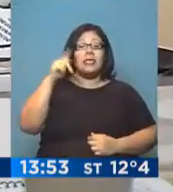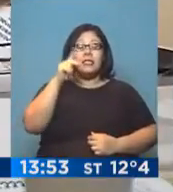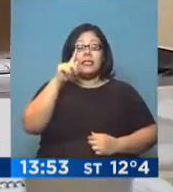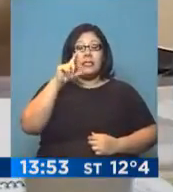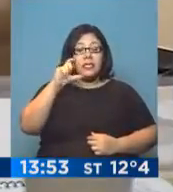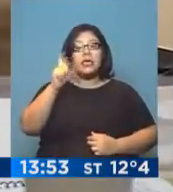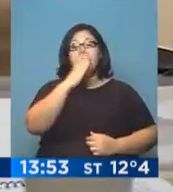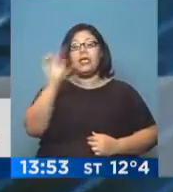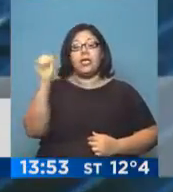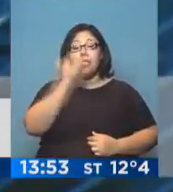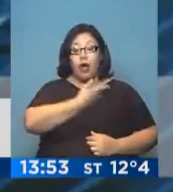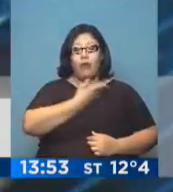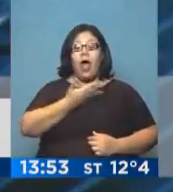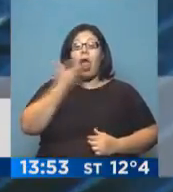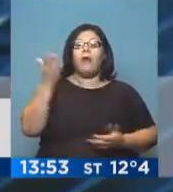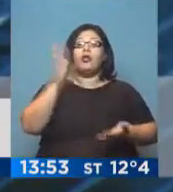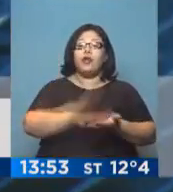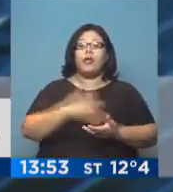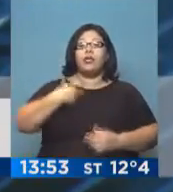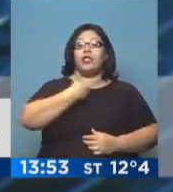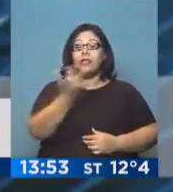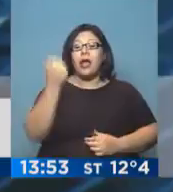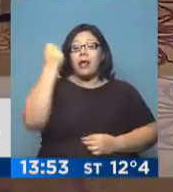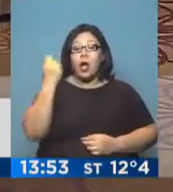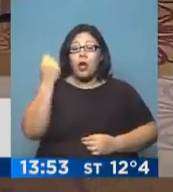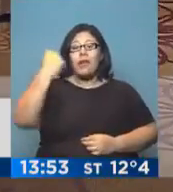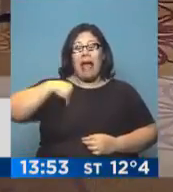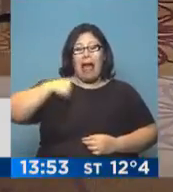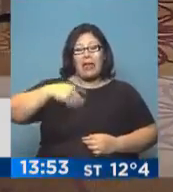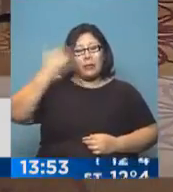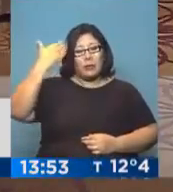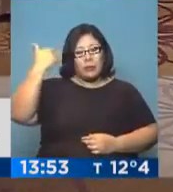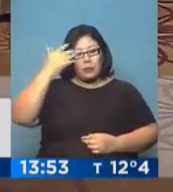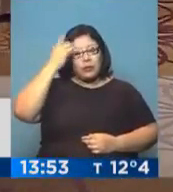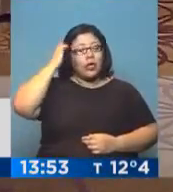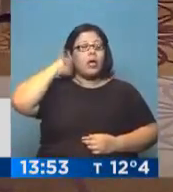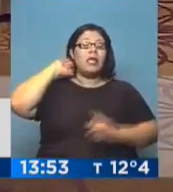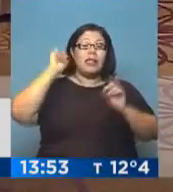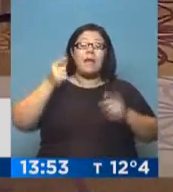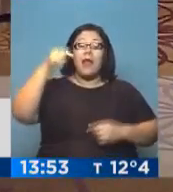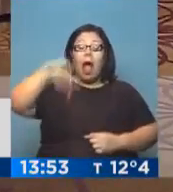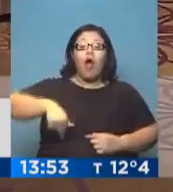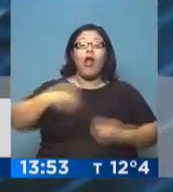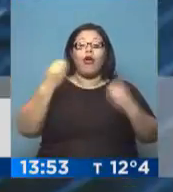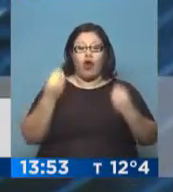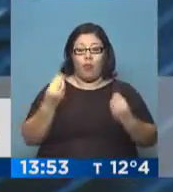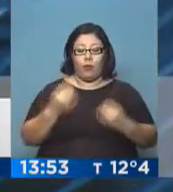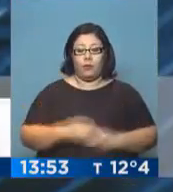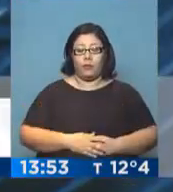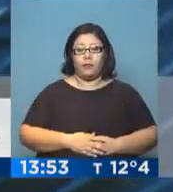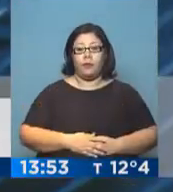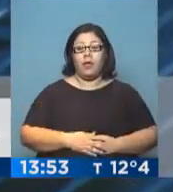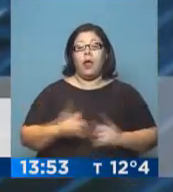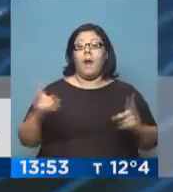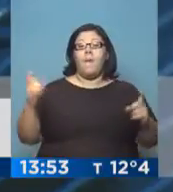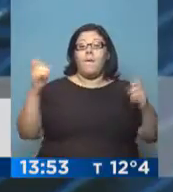a la situación social y económica que vivió la Argentina y a la realidad actual. Todos los dilemas